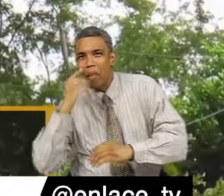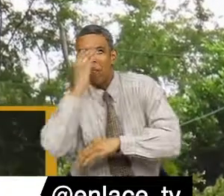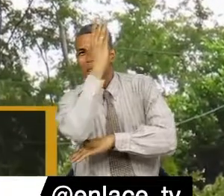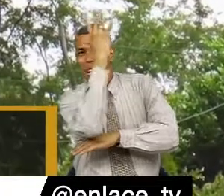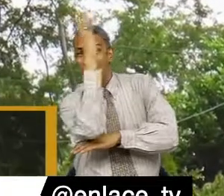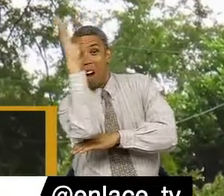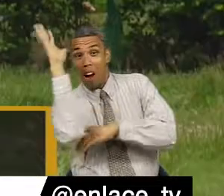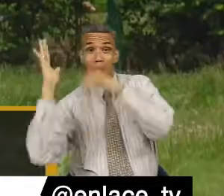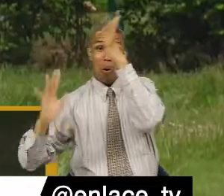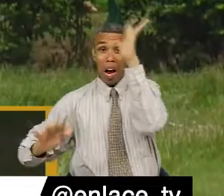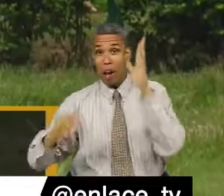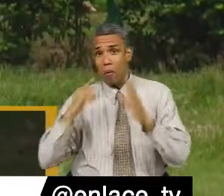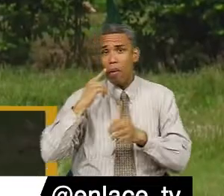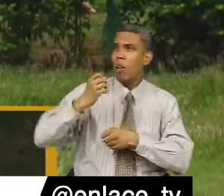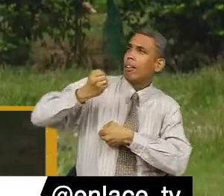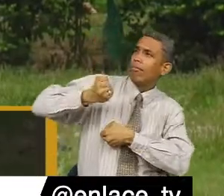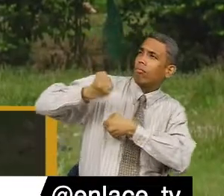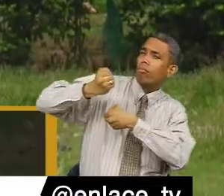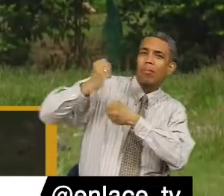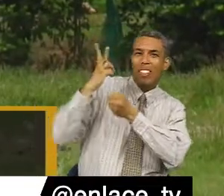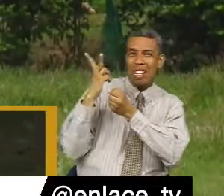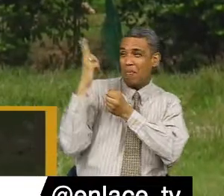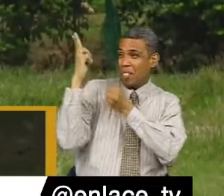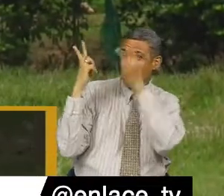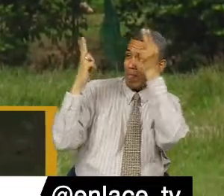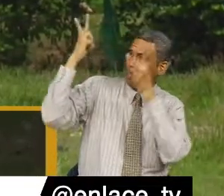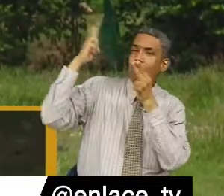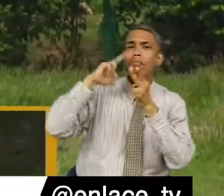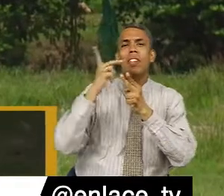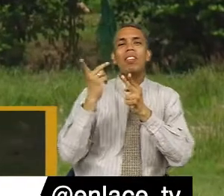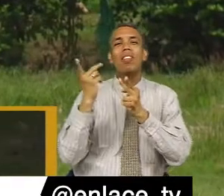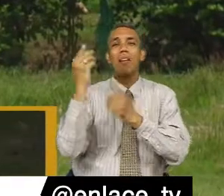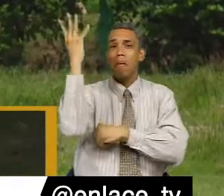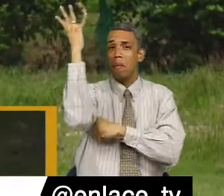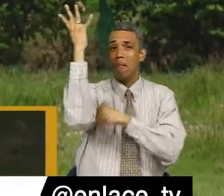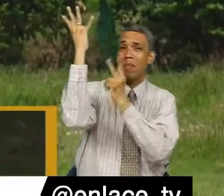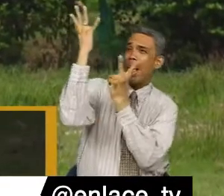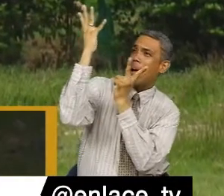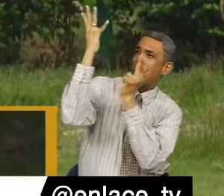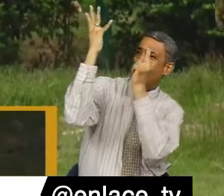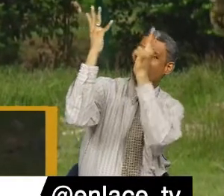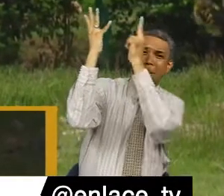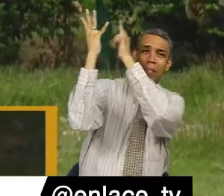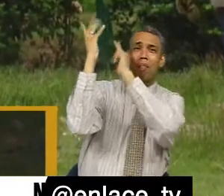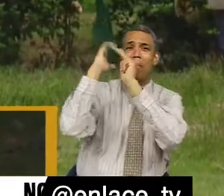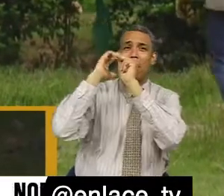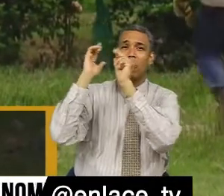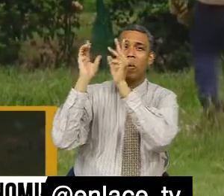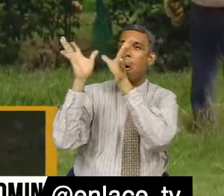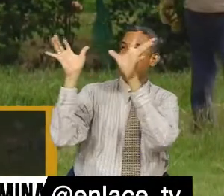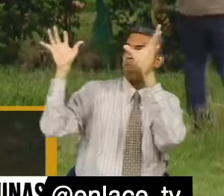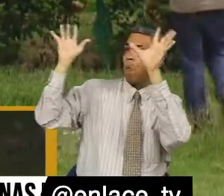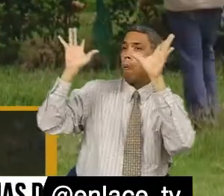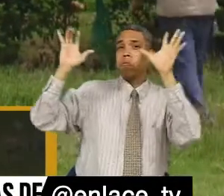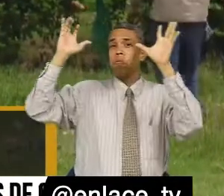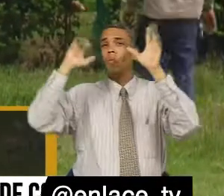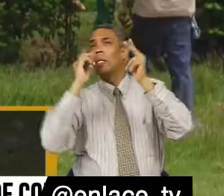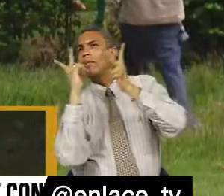que estamos realizando aquí es manejo de máquina de poda de alcance, de poda de